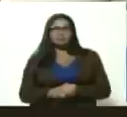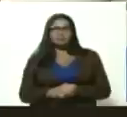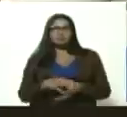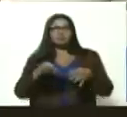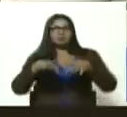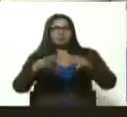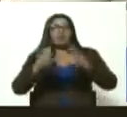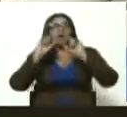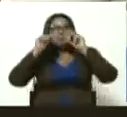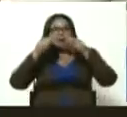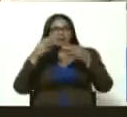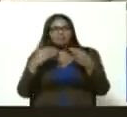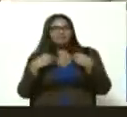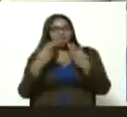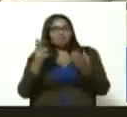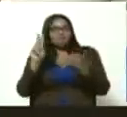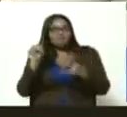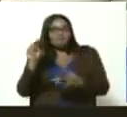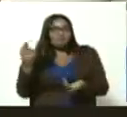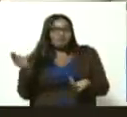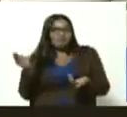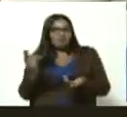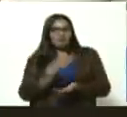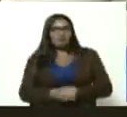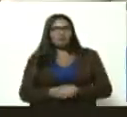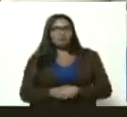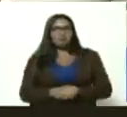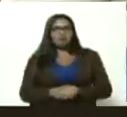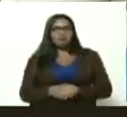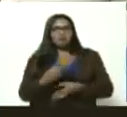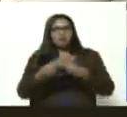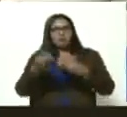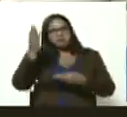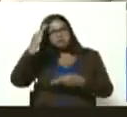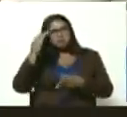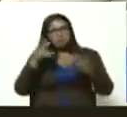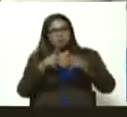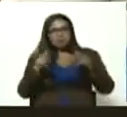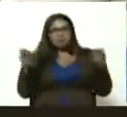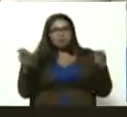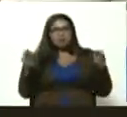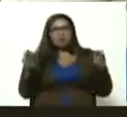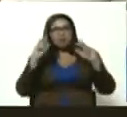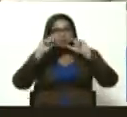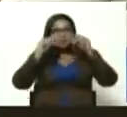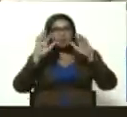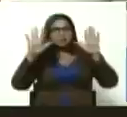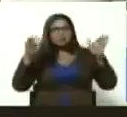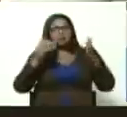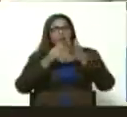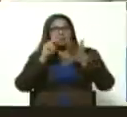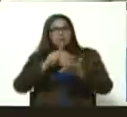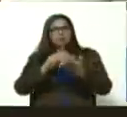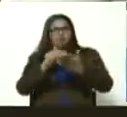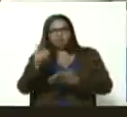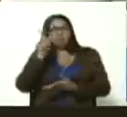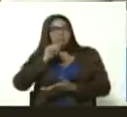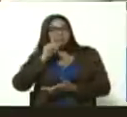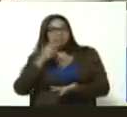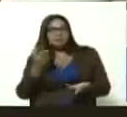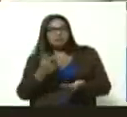su vida como vas a ver si una hectárea de medida diez mil 10.000 kilos mentirosos